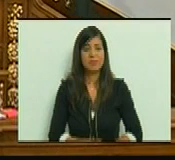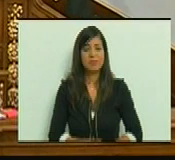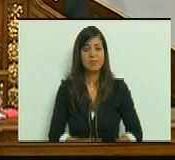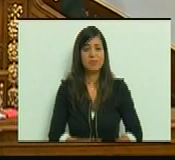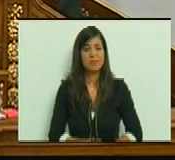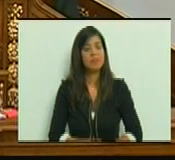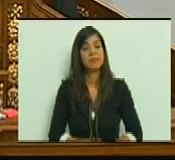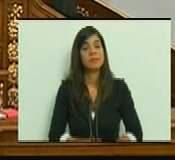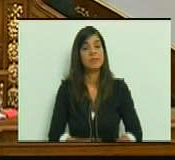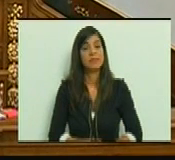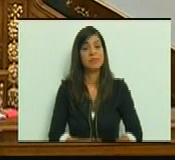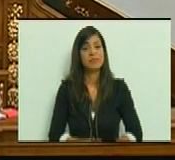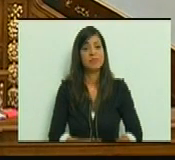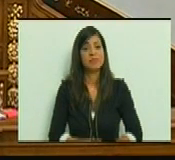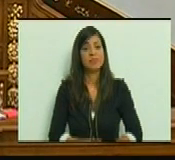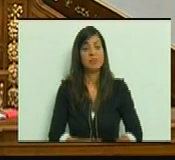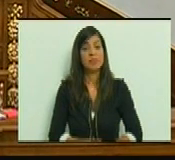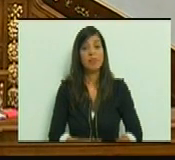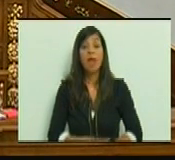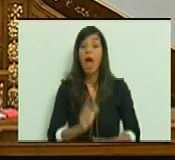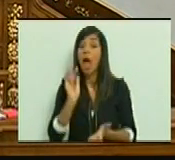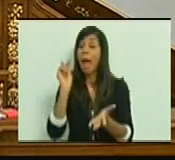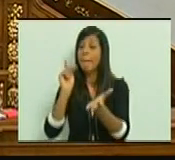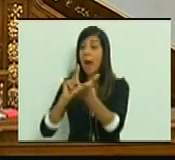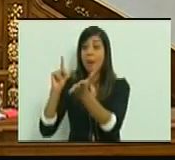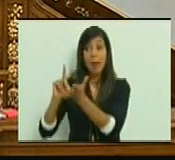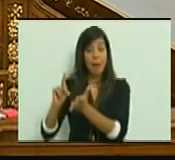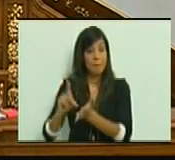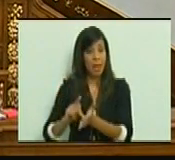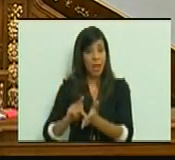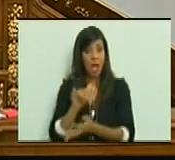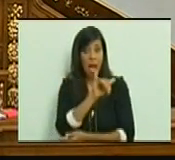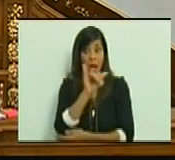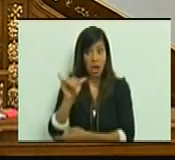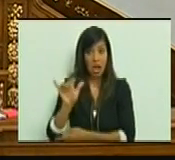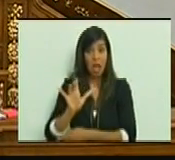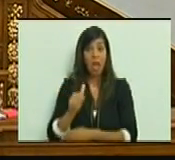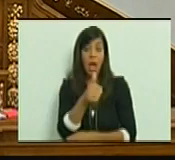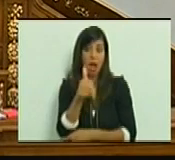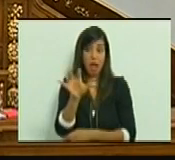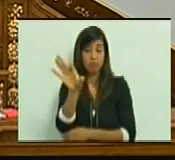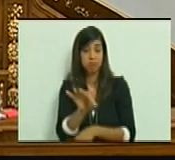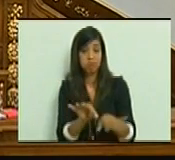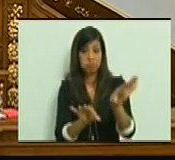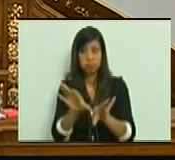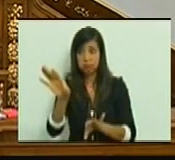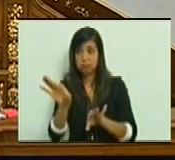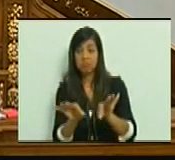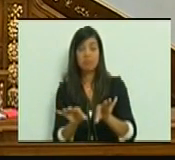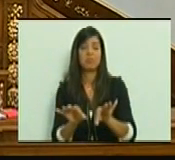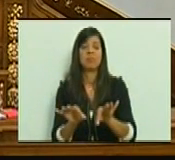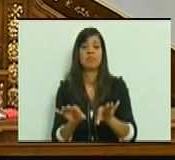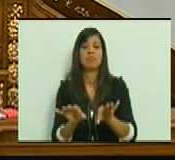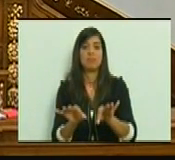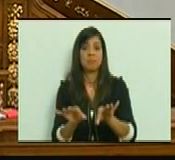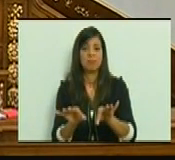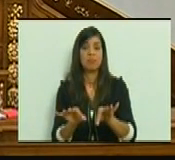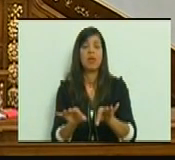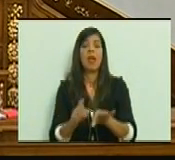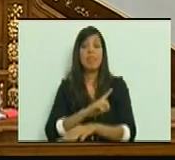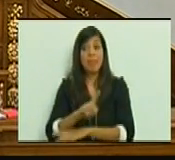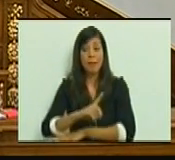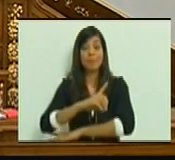Quienes están participando fueron designados por sus coordinaciones regionales y por tanto se apela a la